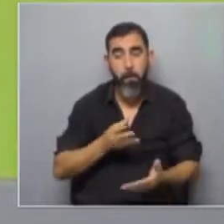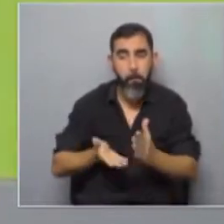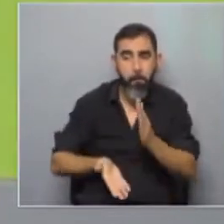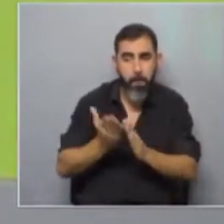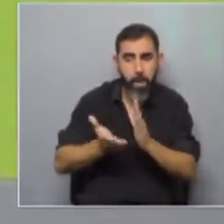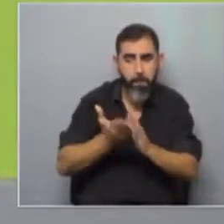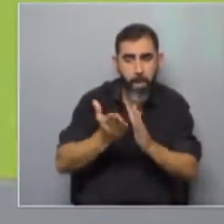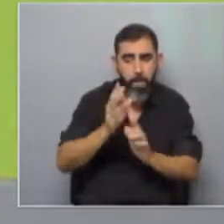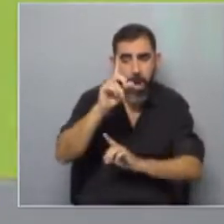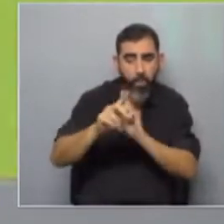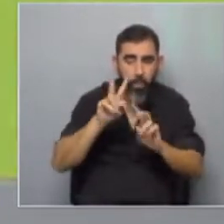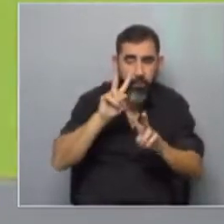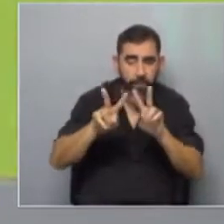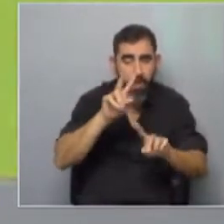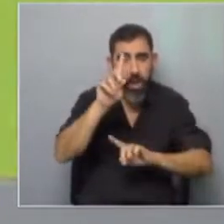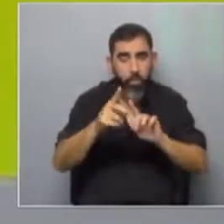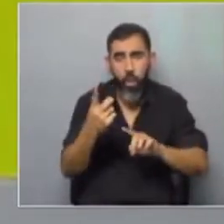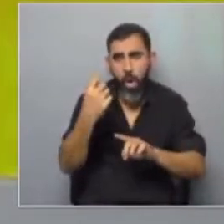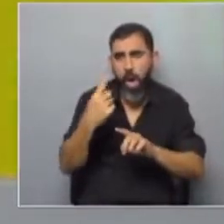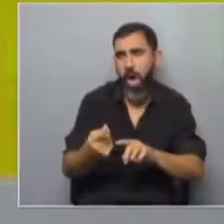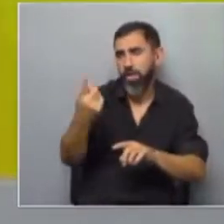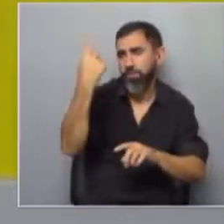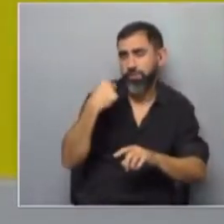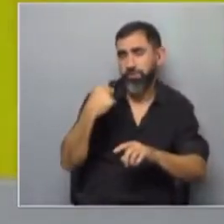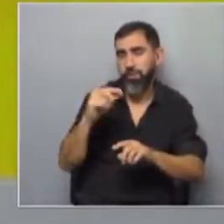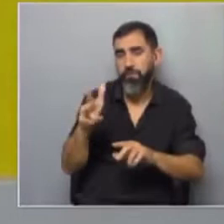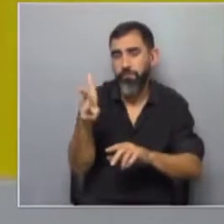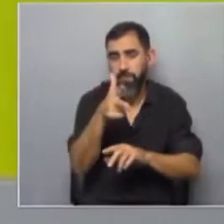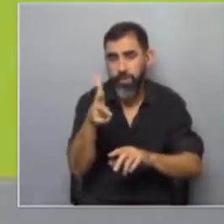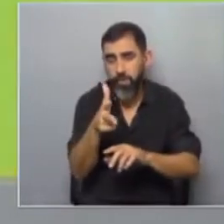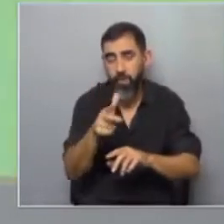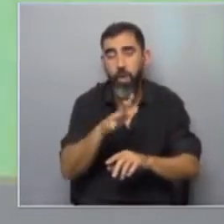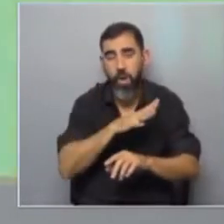registro del oso hormiguero grande en cerritos indios,